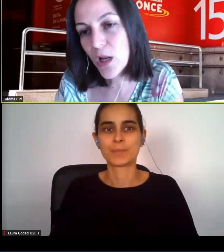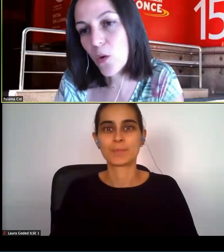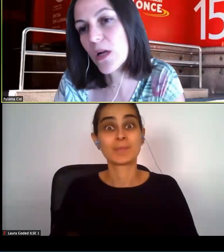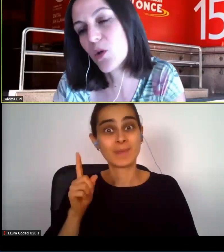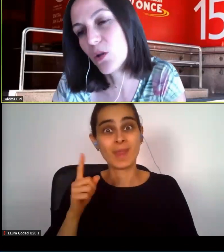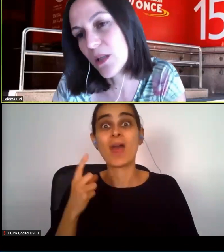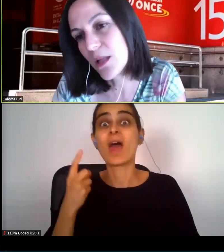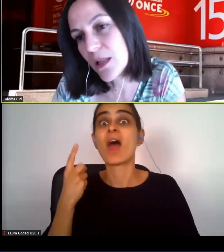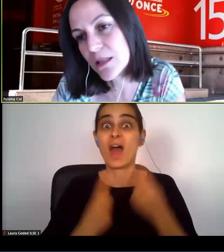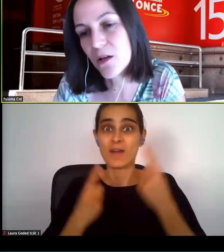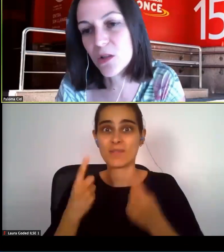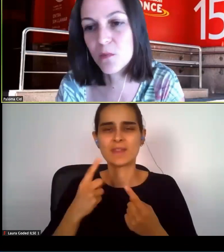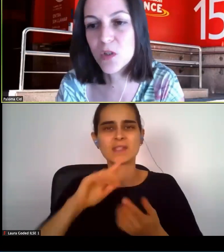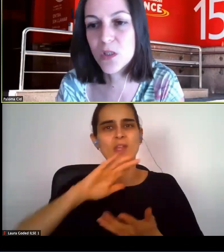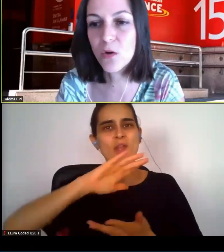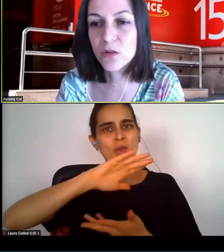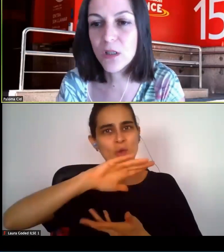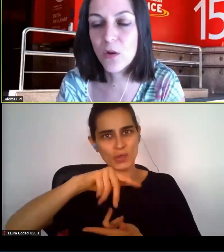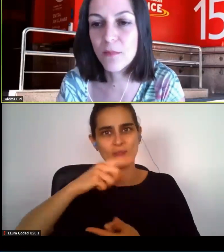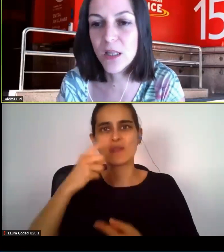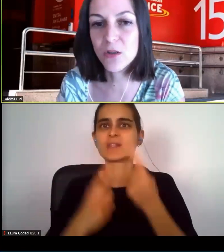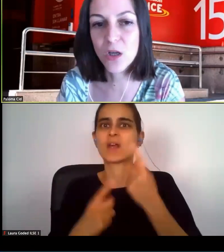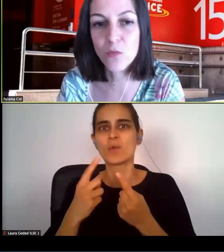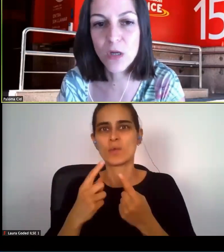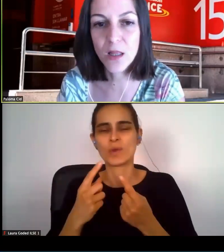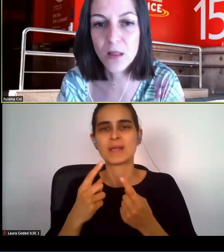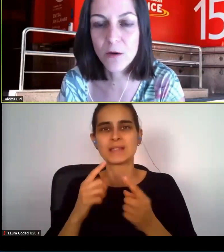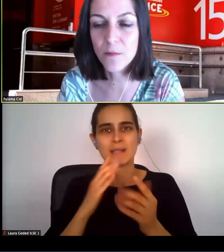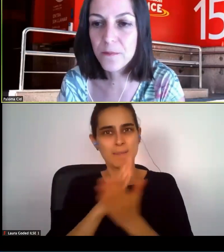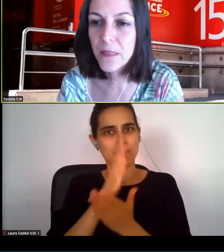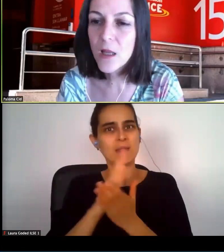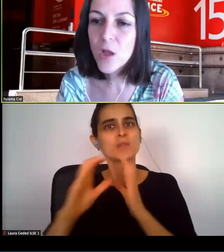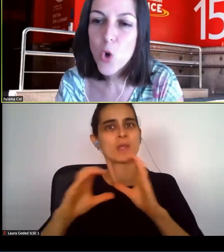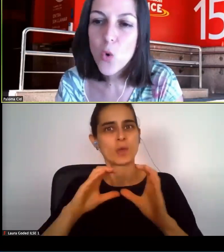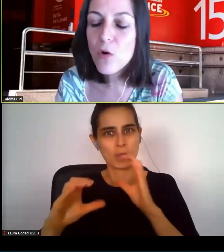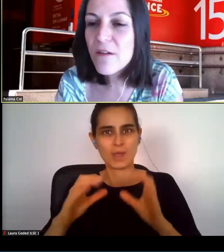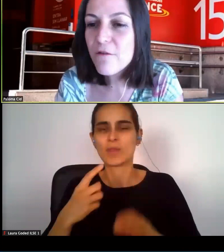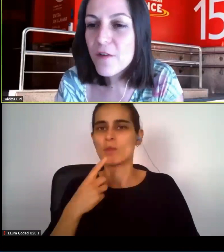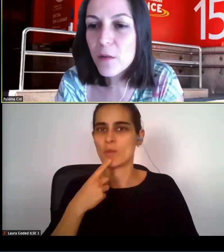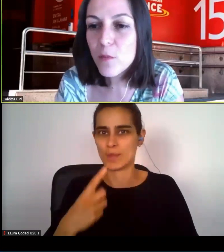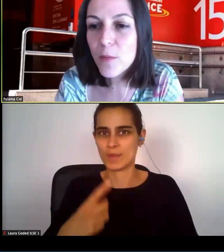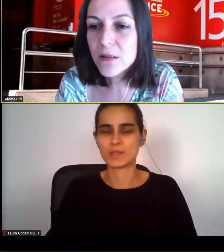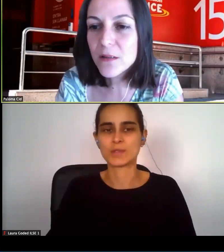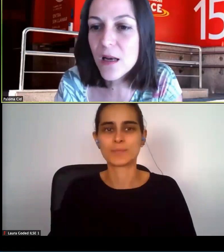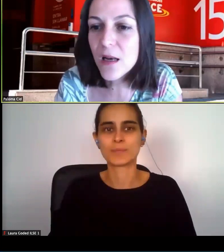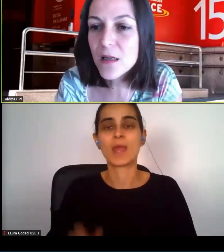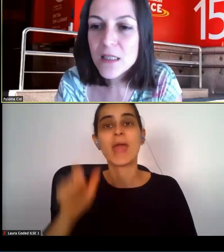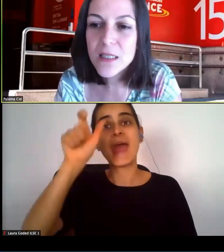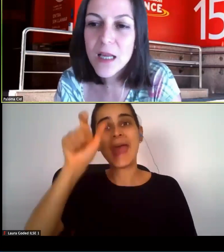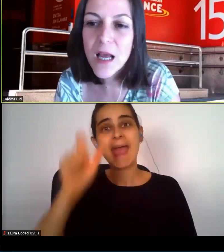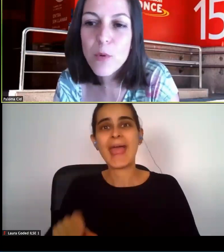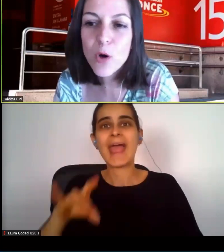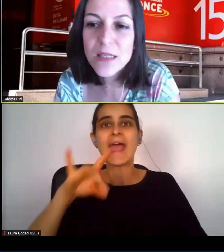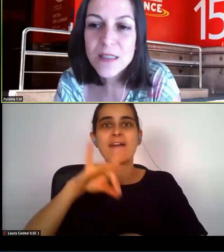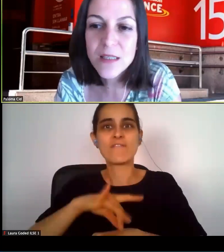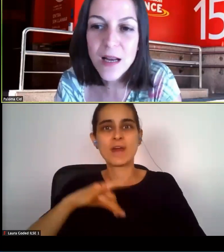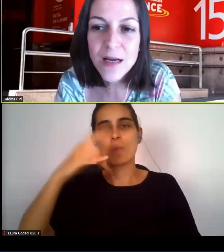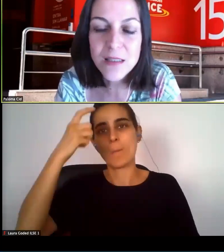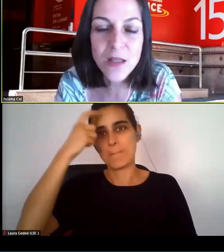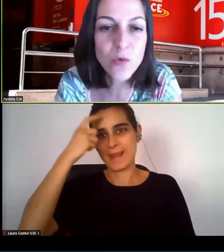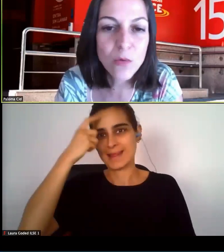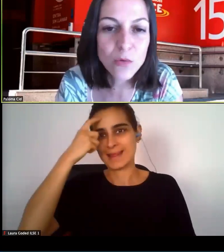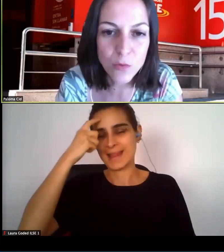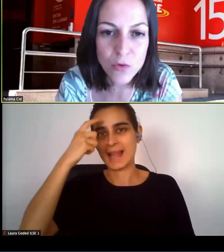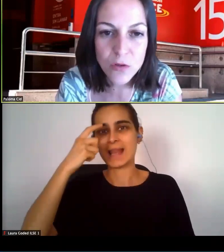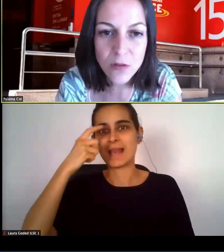por algunas noticias que nos hemos encontrado en medios de comunicación. Un enfermo mental se cae por las escaleras